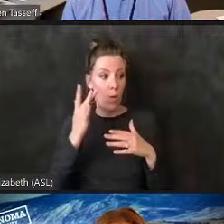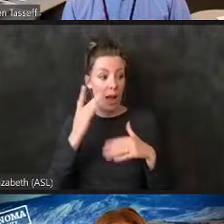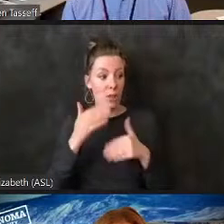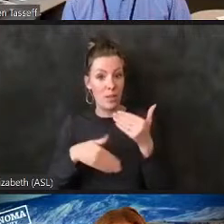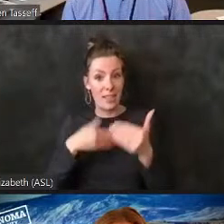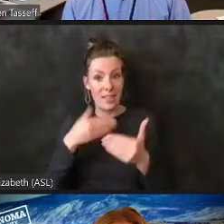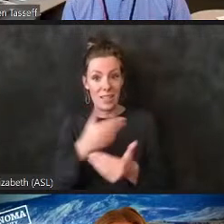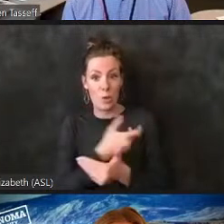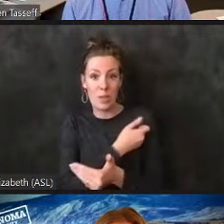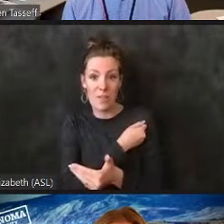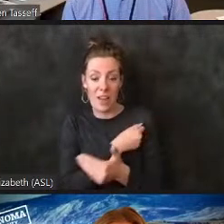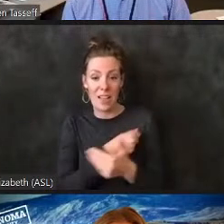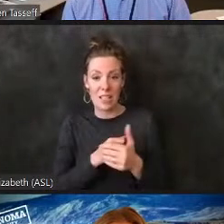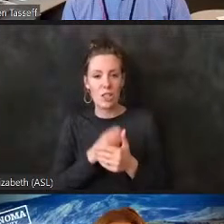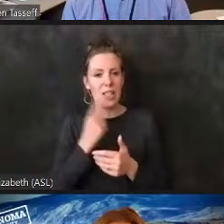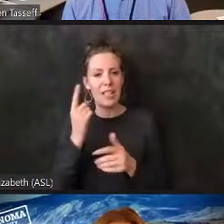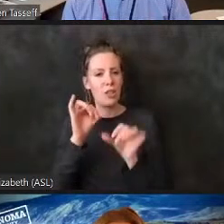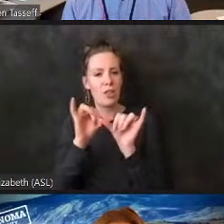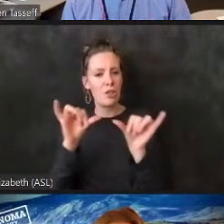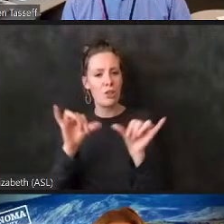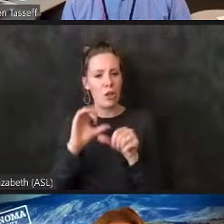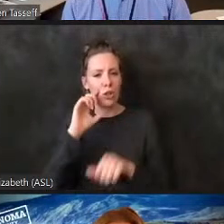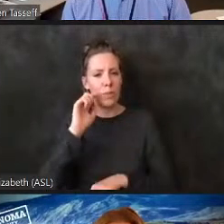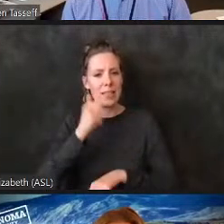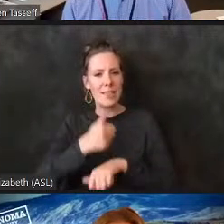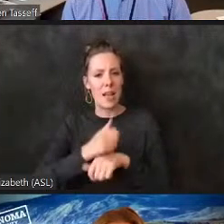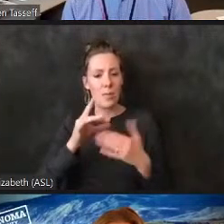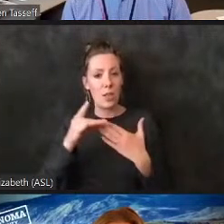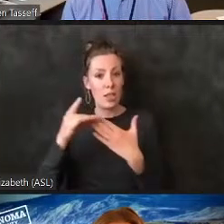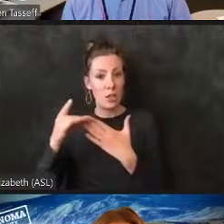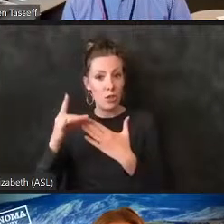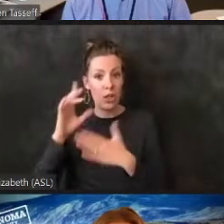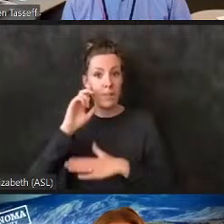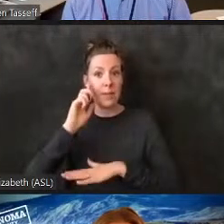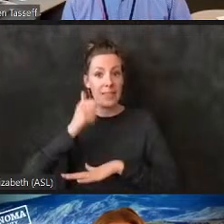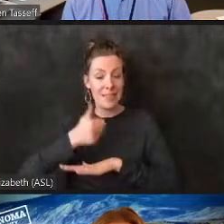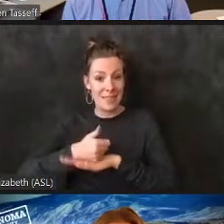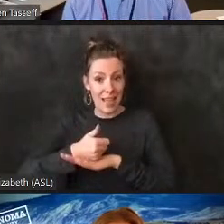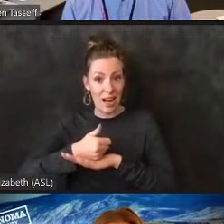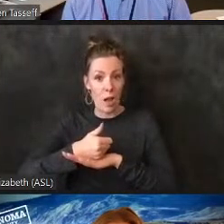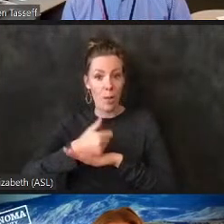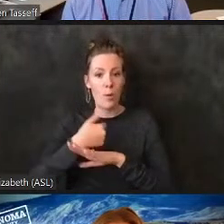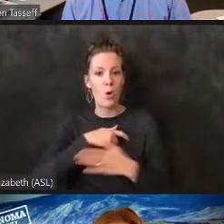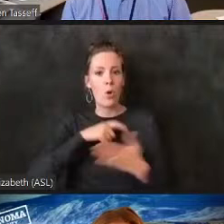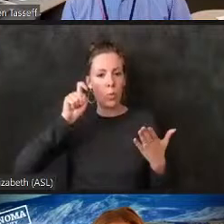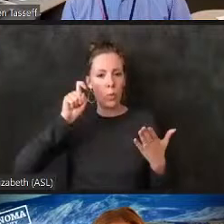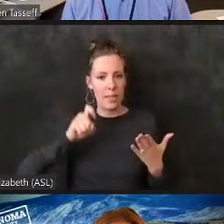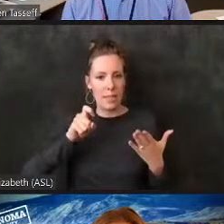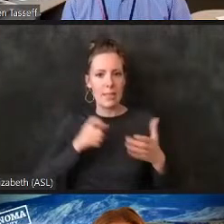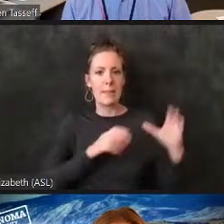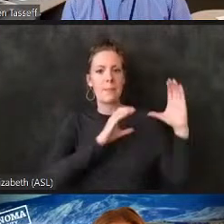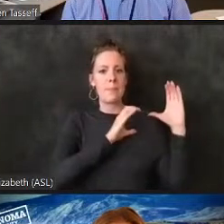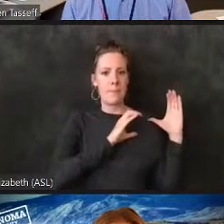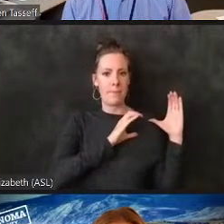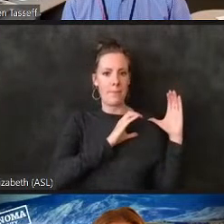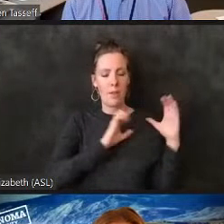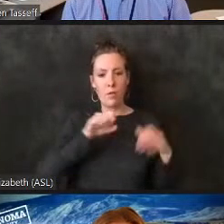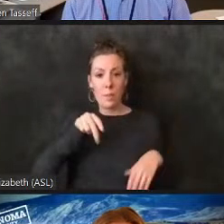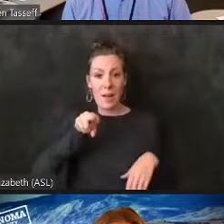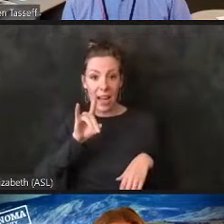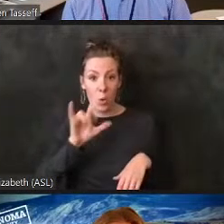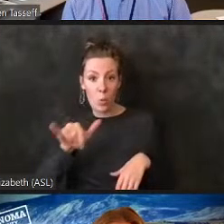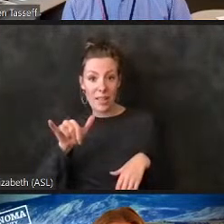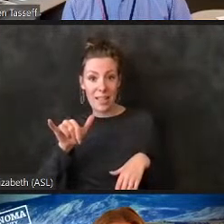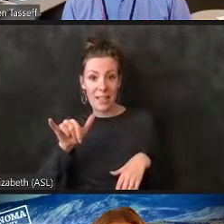Para también va a estar vacunando a esas personas que piensan que no tienen el cubrimiento de aseguranza para